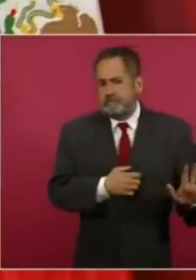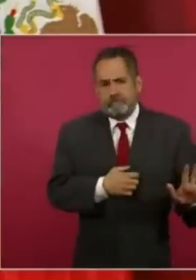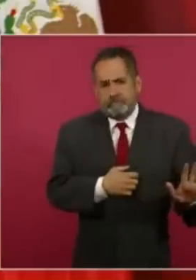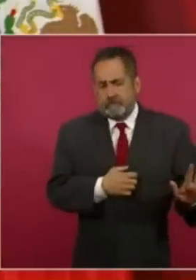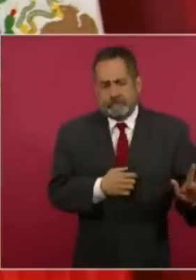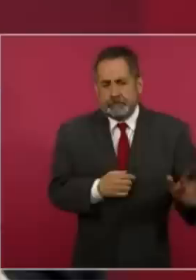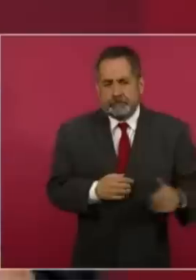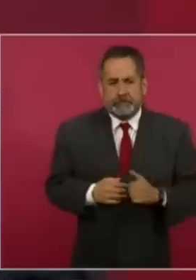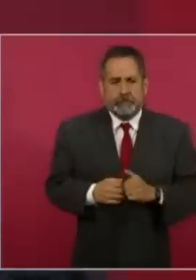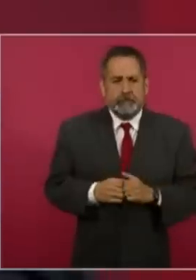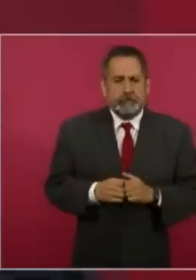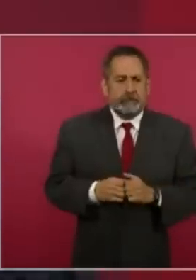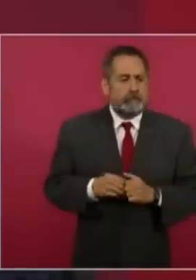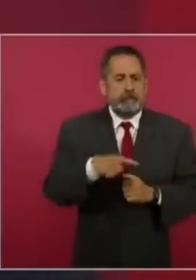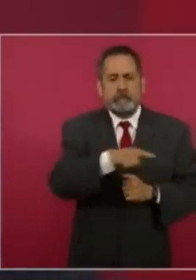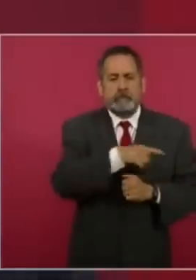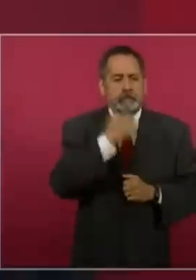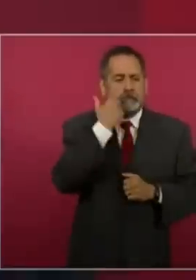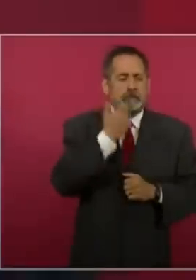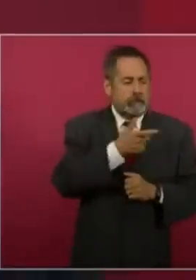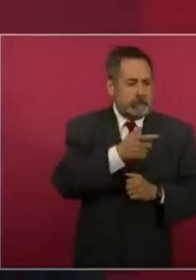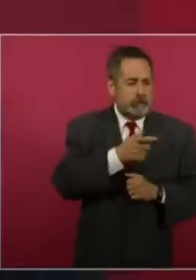que alquilan